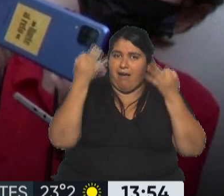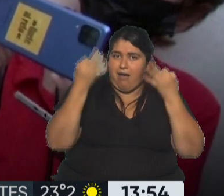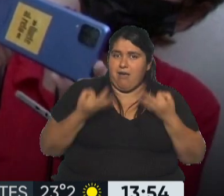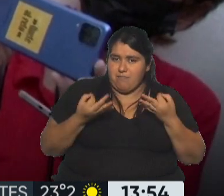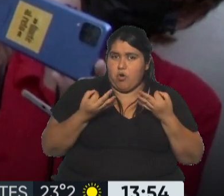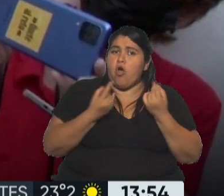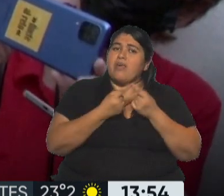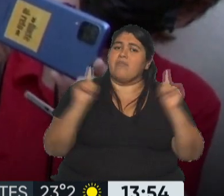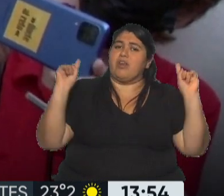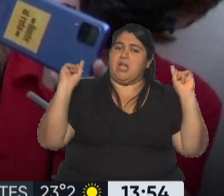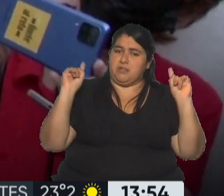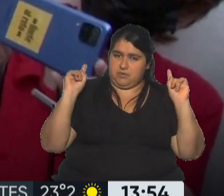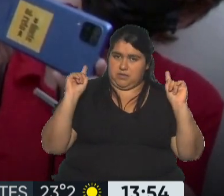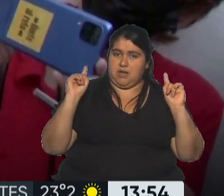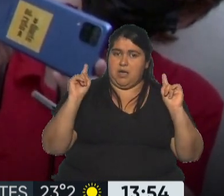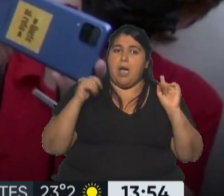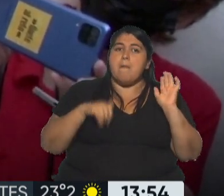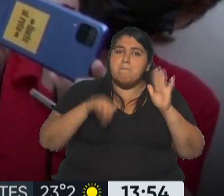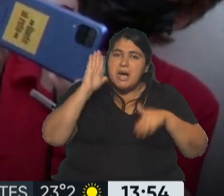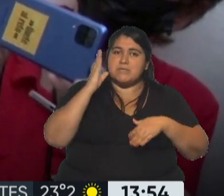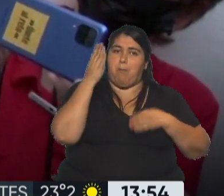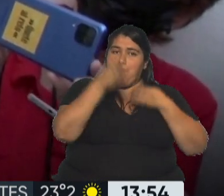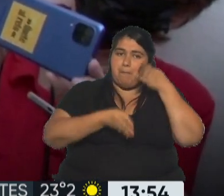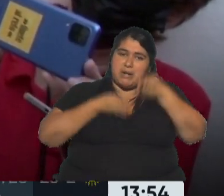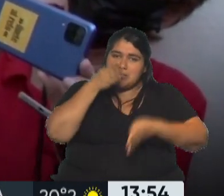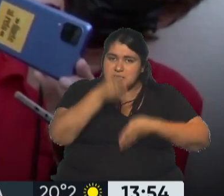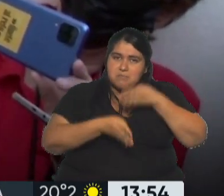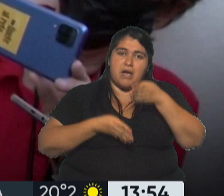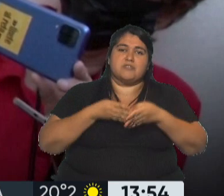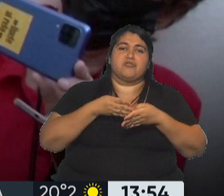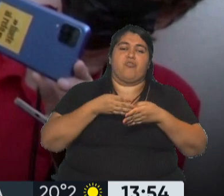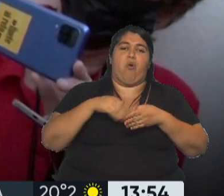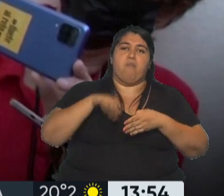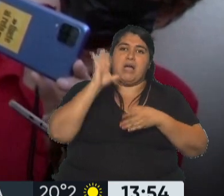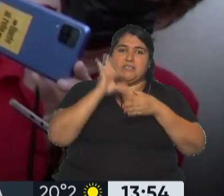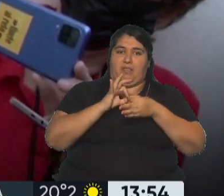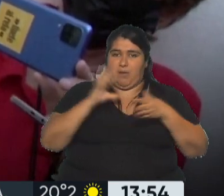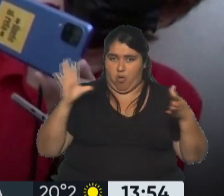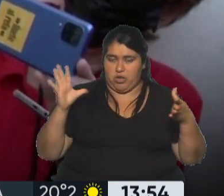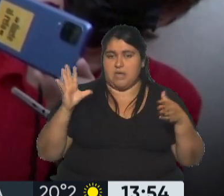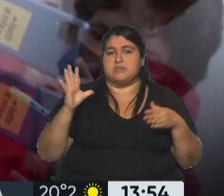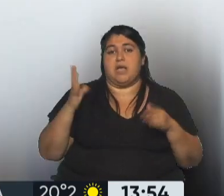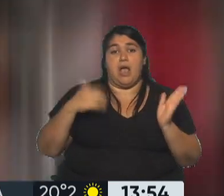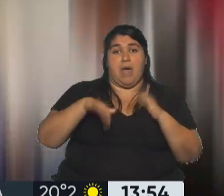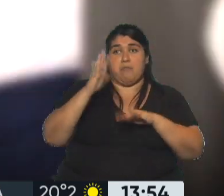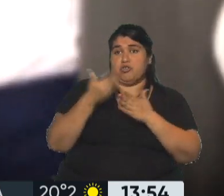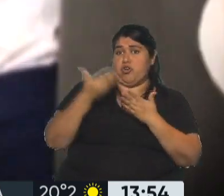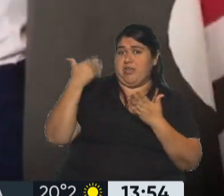sentido de mayor participación y mayor democracia que la mayoría de las que uno ve en el